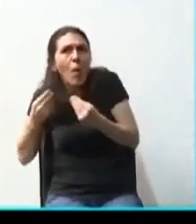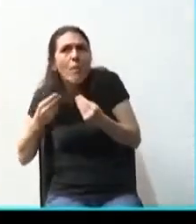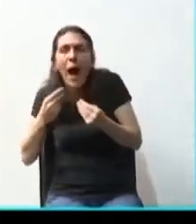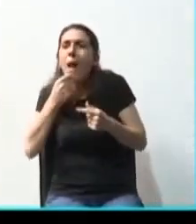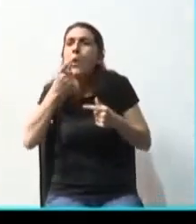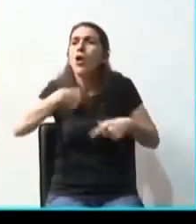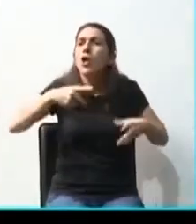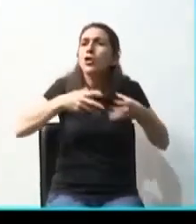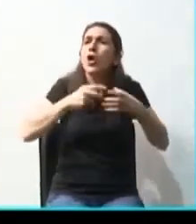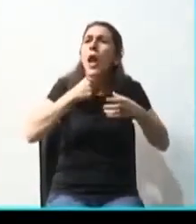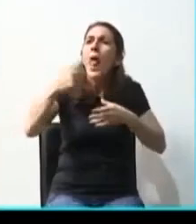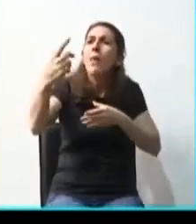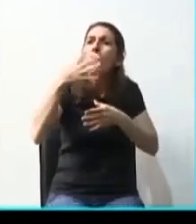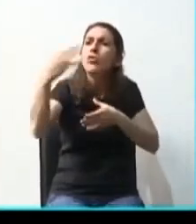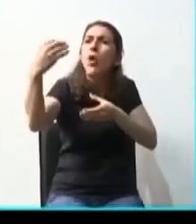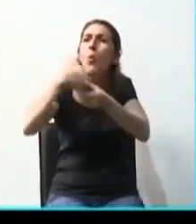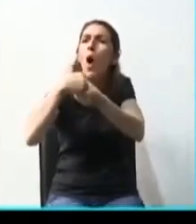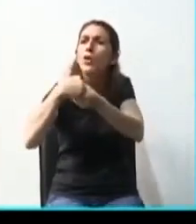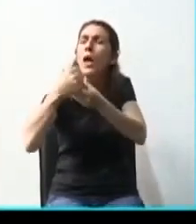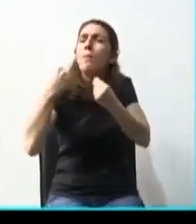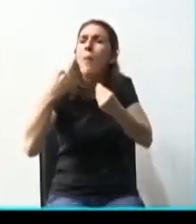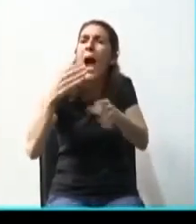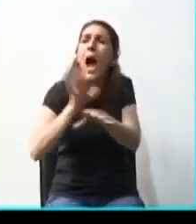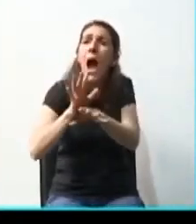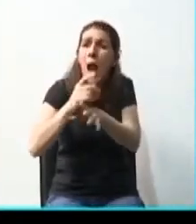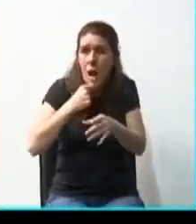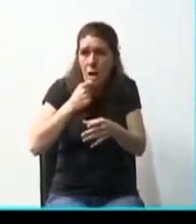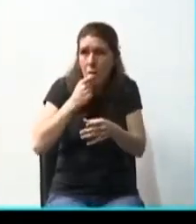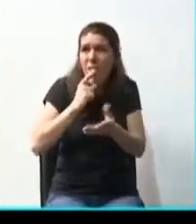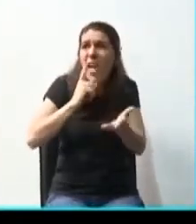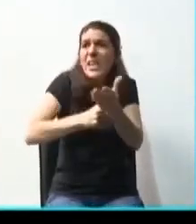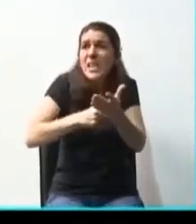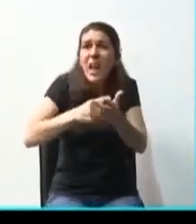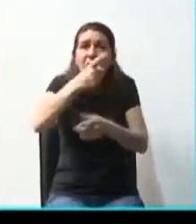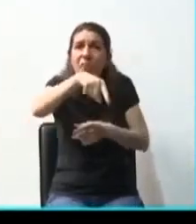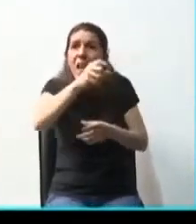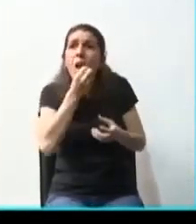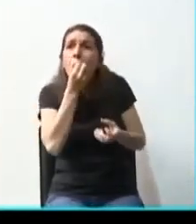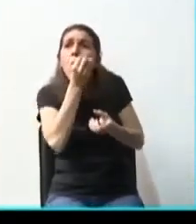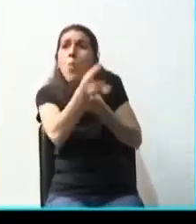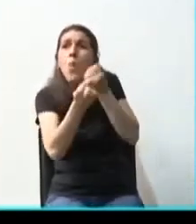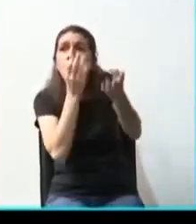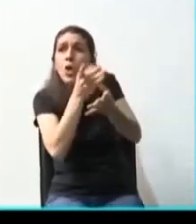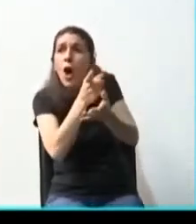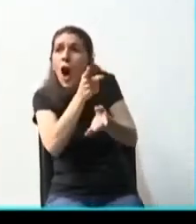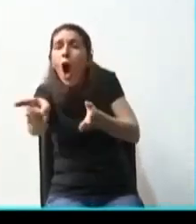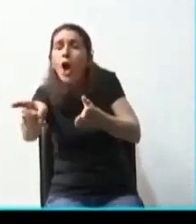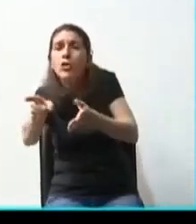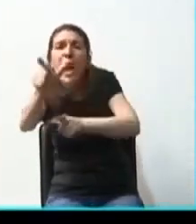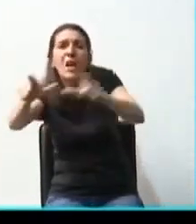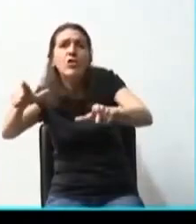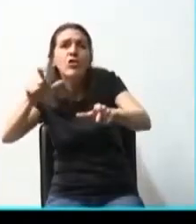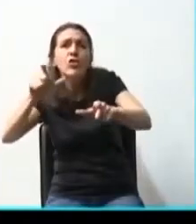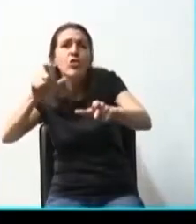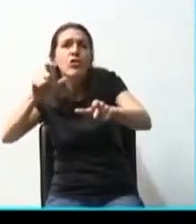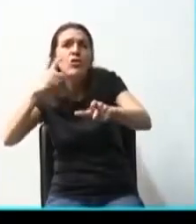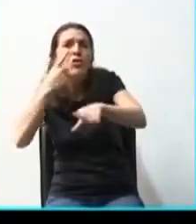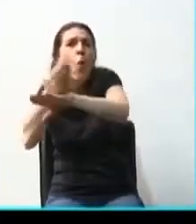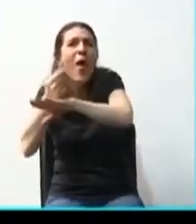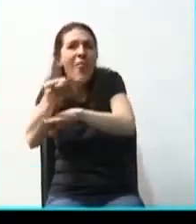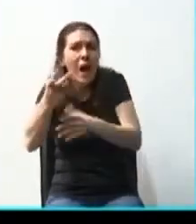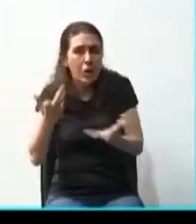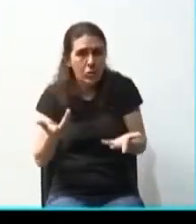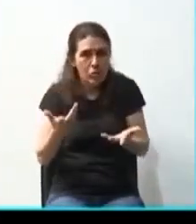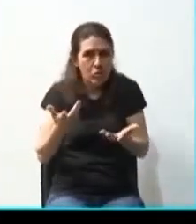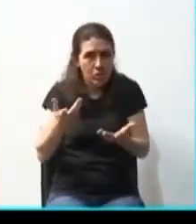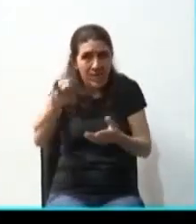nombre de establecer buchones que puedan delatar a los ciudadanos. Y hay que ver si a los ciudadanos le van